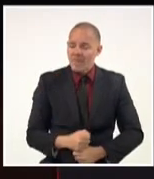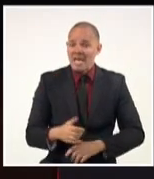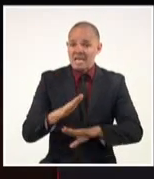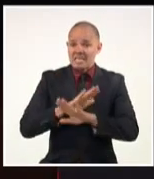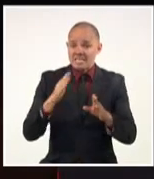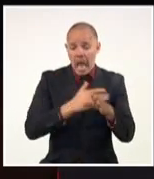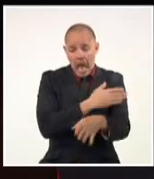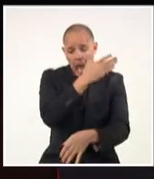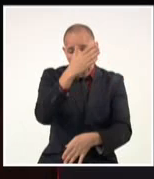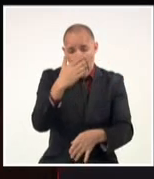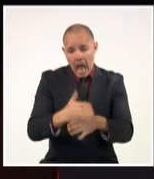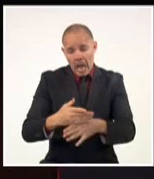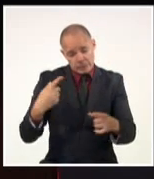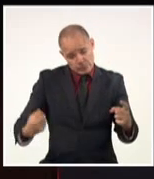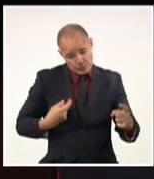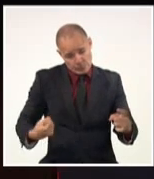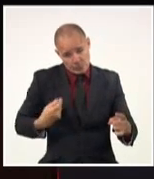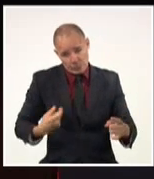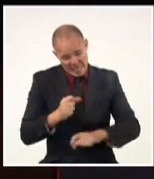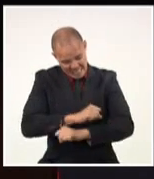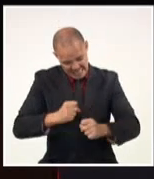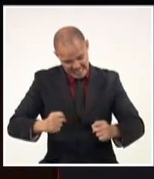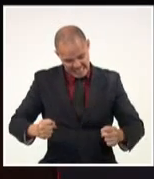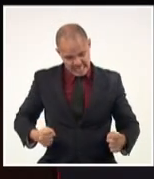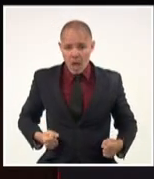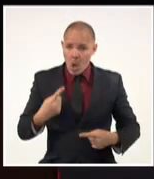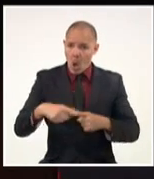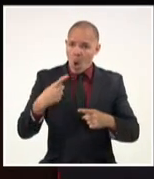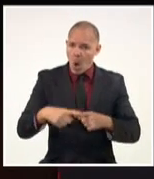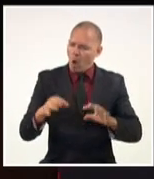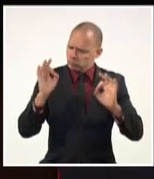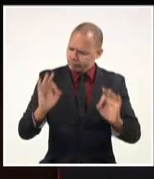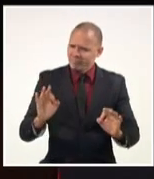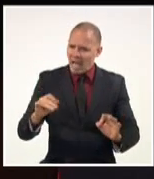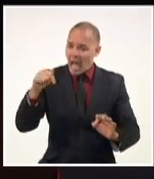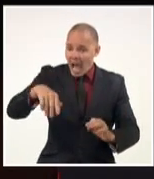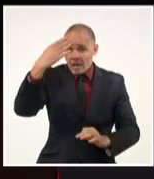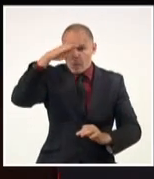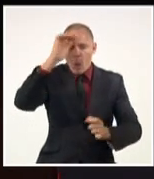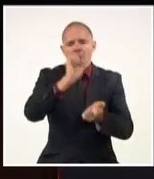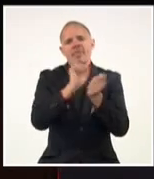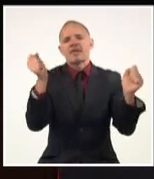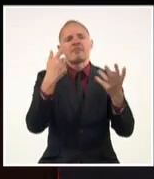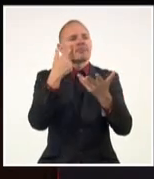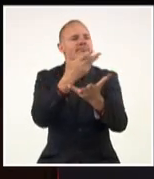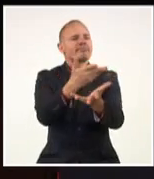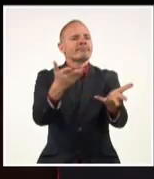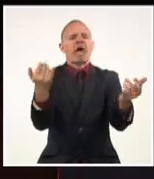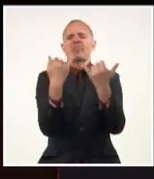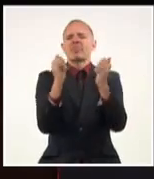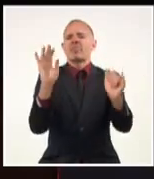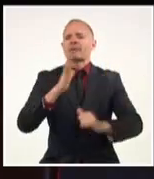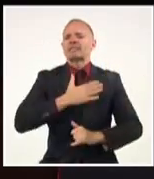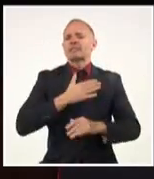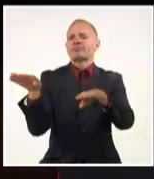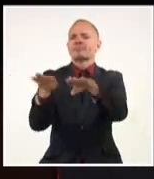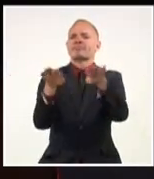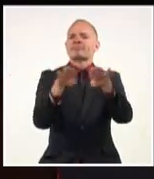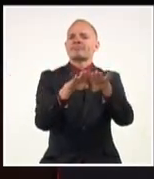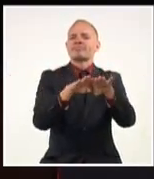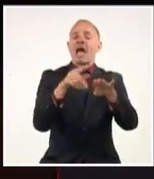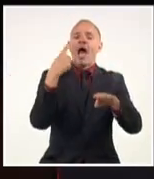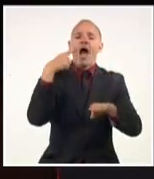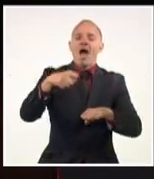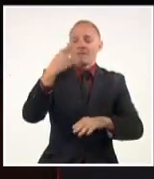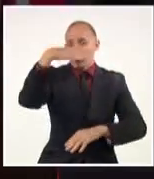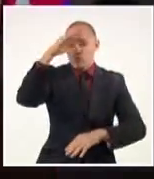de lucha, sacrificio y victoria, vivimos en un país libre, soberano y justo. ¡Viva por siempre